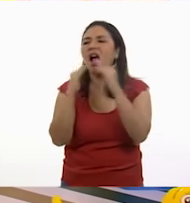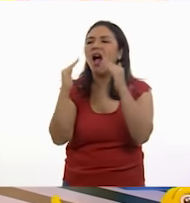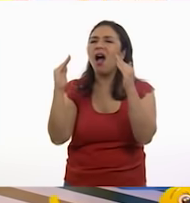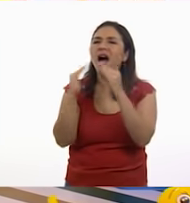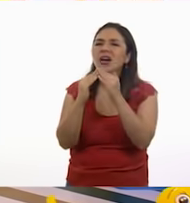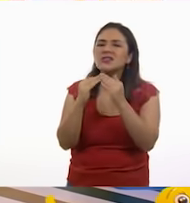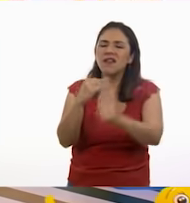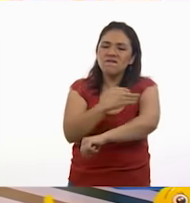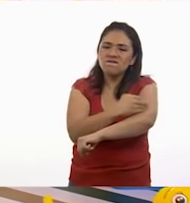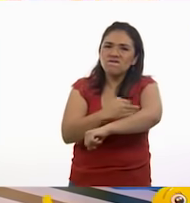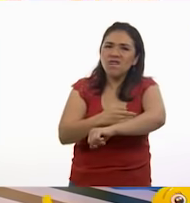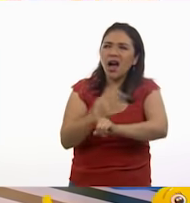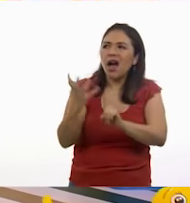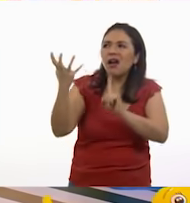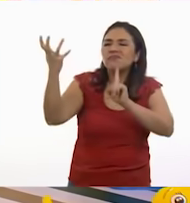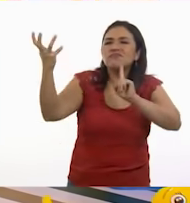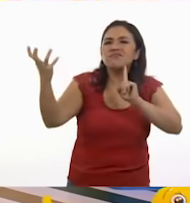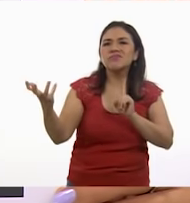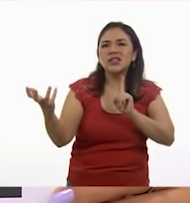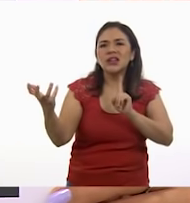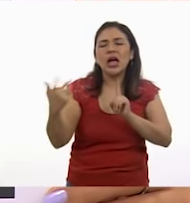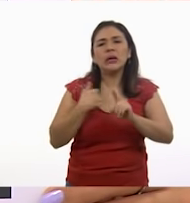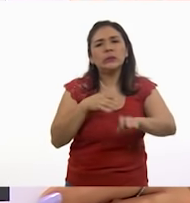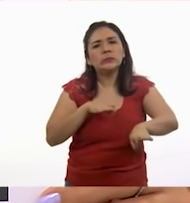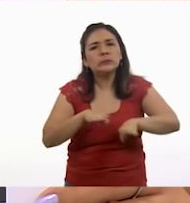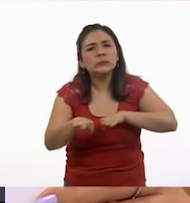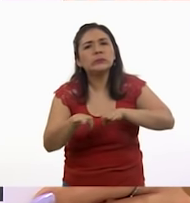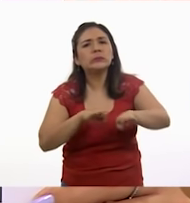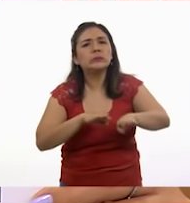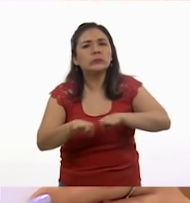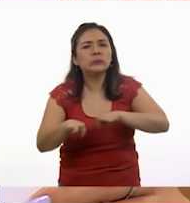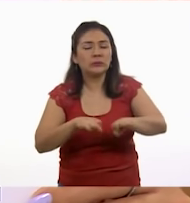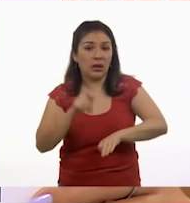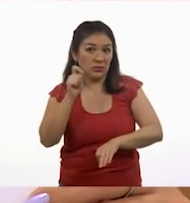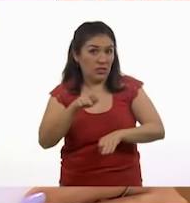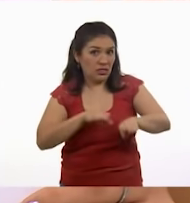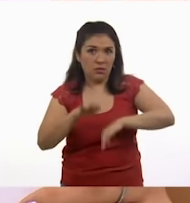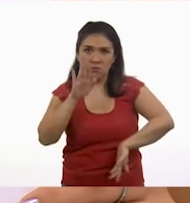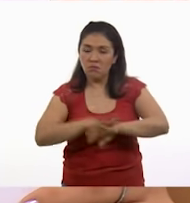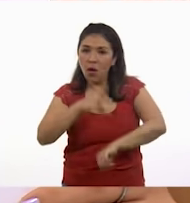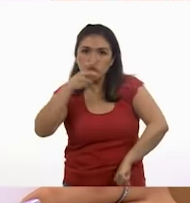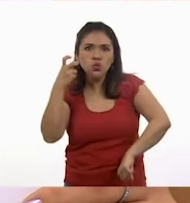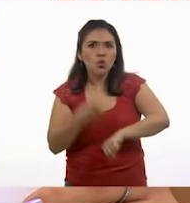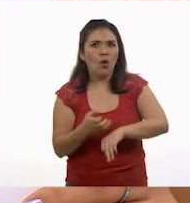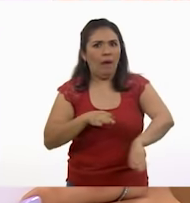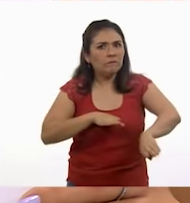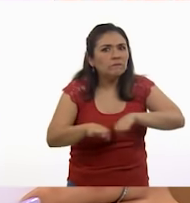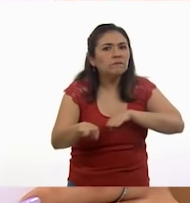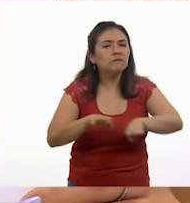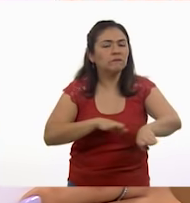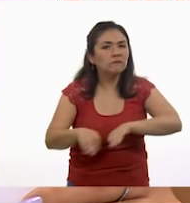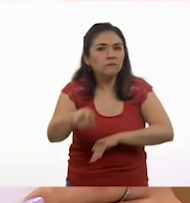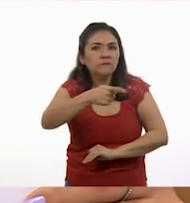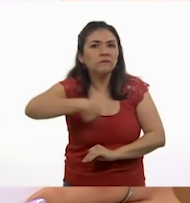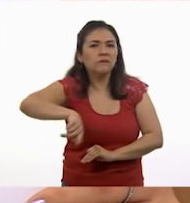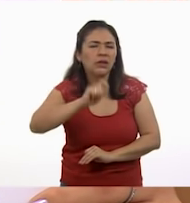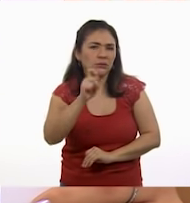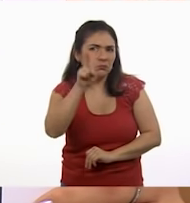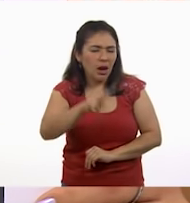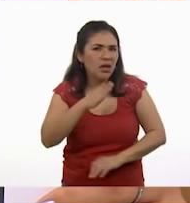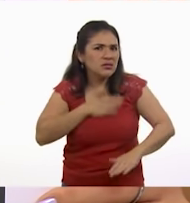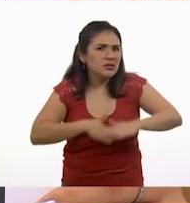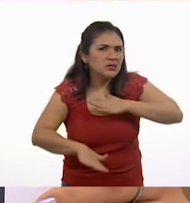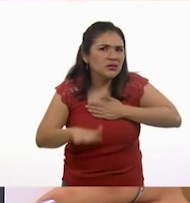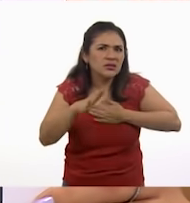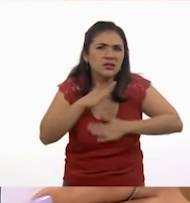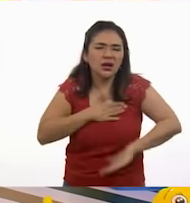extraña a su familia y el trabajo que hace como son traerán trabajos muy forzados eran era muy cansado y muy